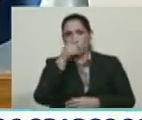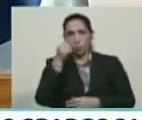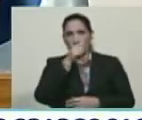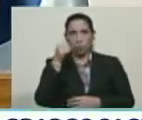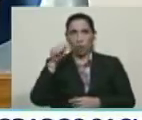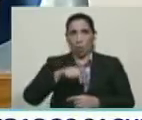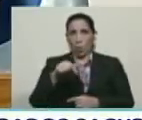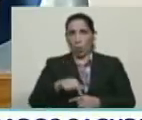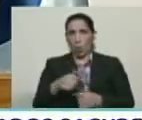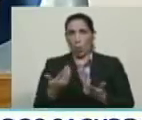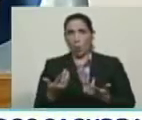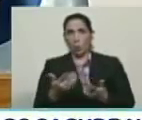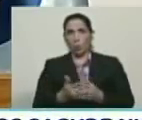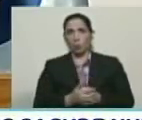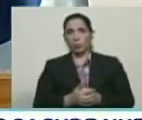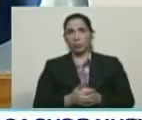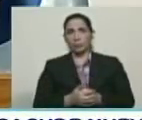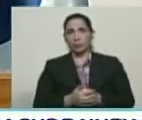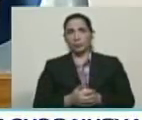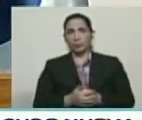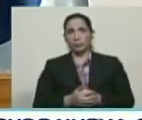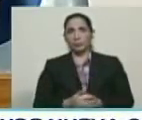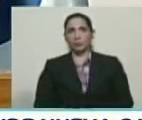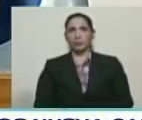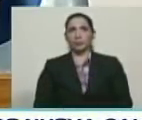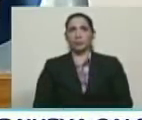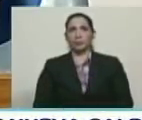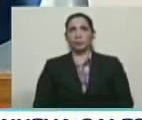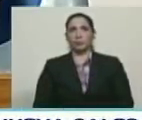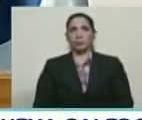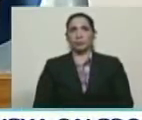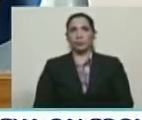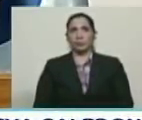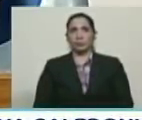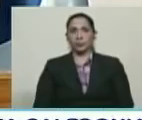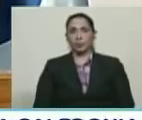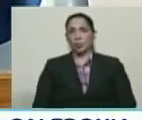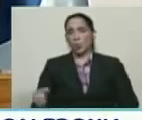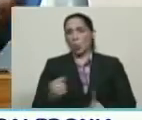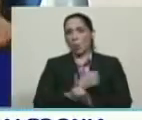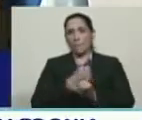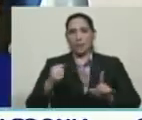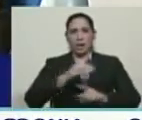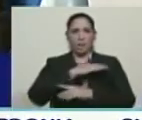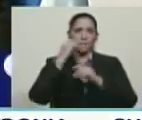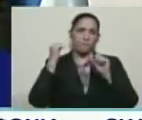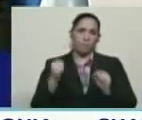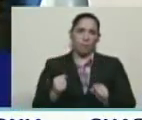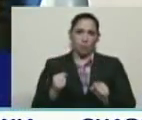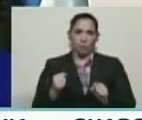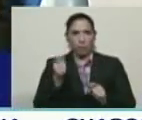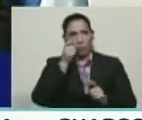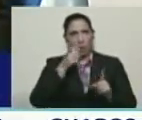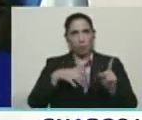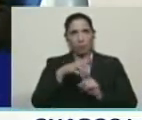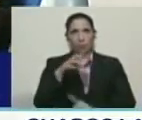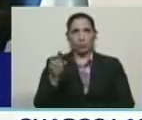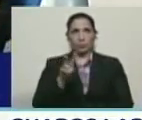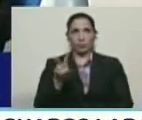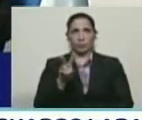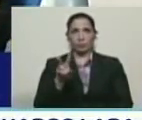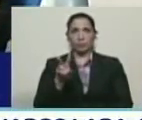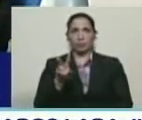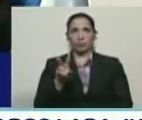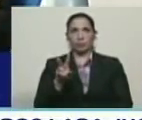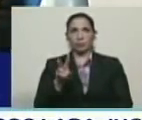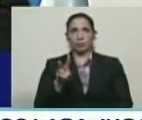que golpea muy duro al pueblo de Venezuela, a usted, señor, señora, de cualquier clase social, como